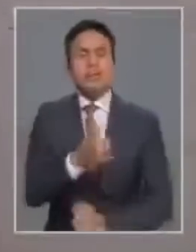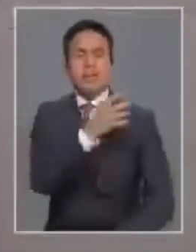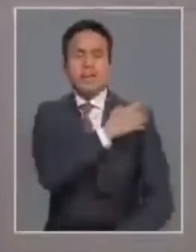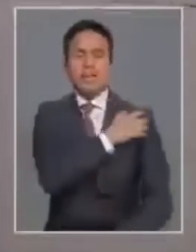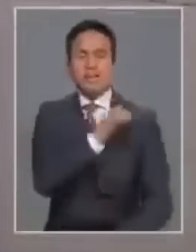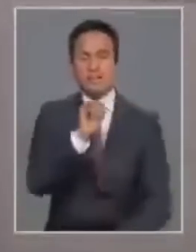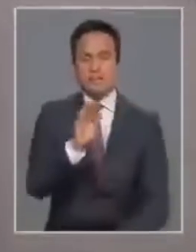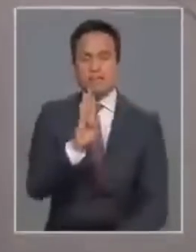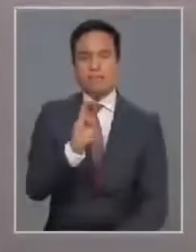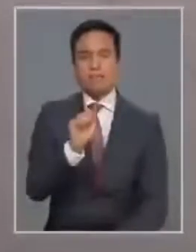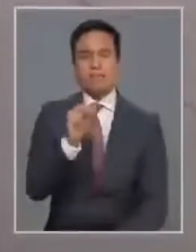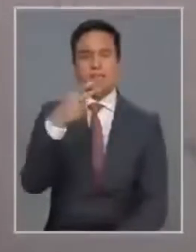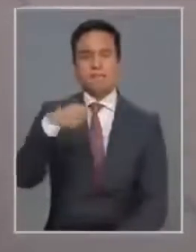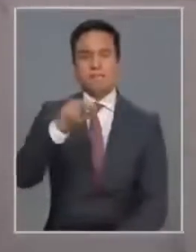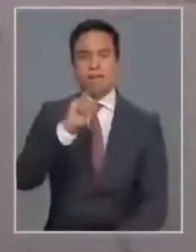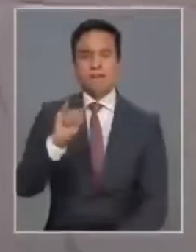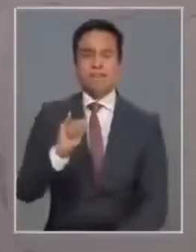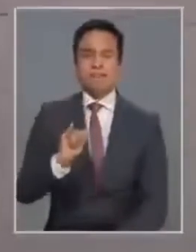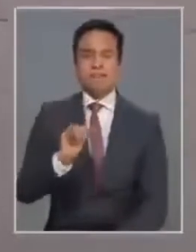Campo.